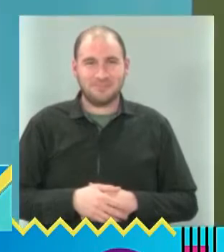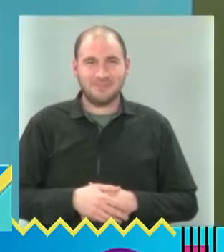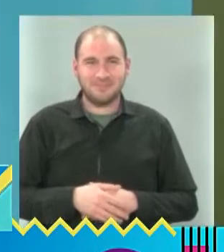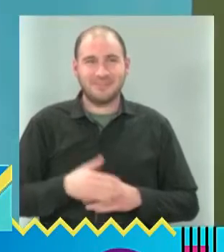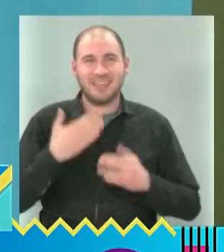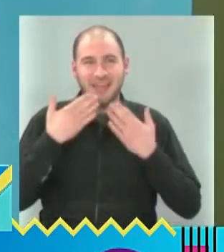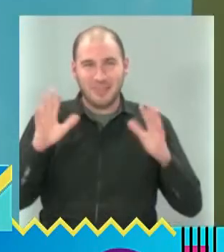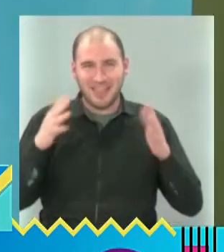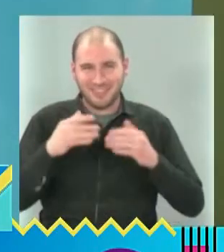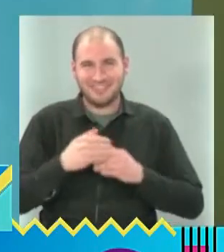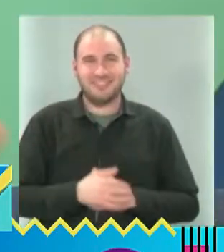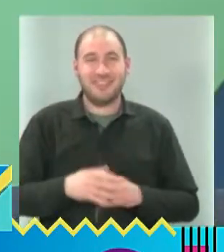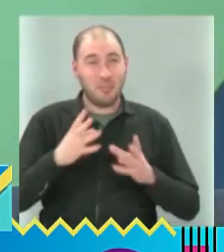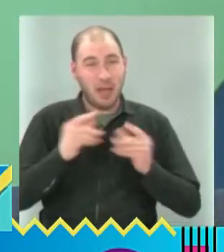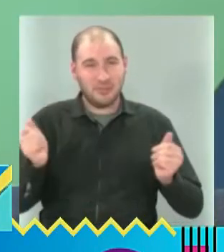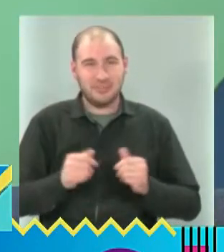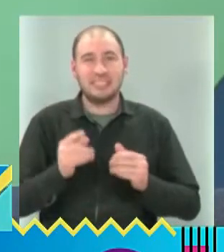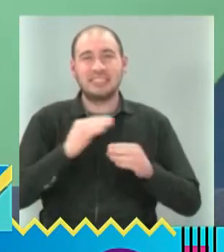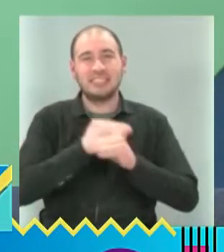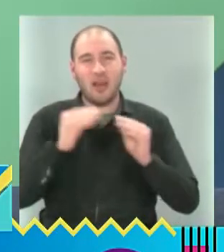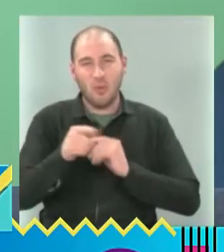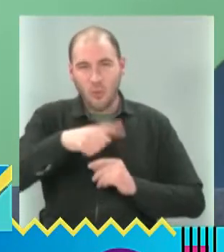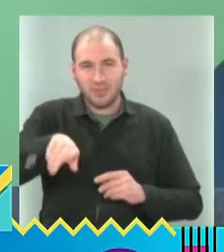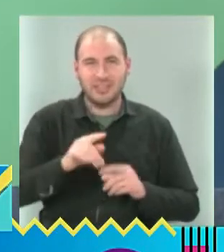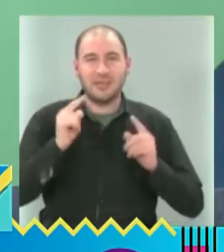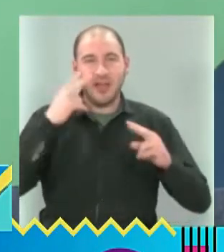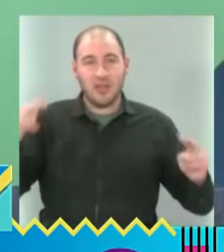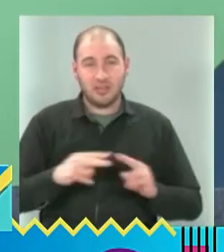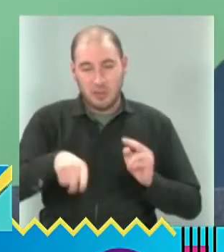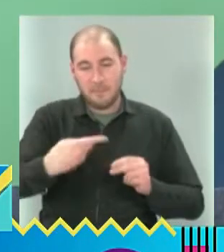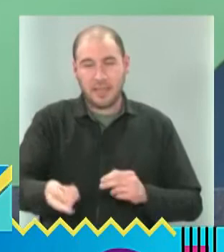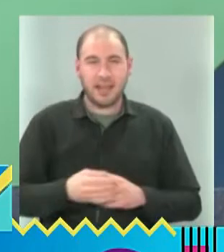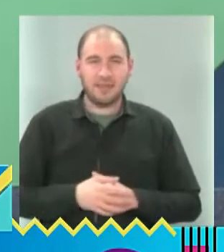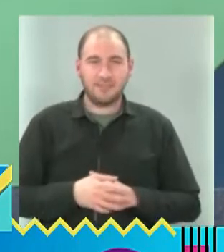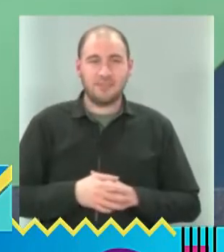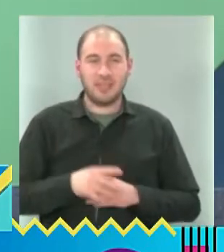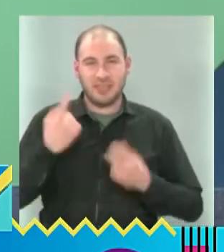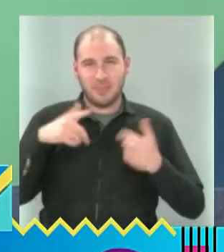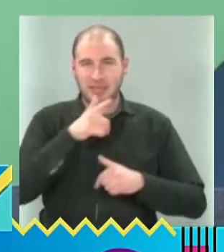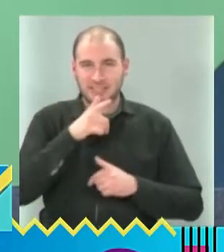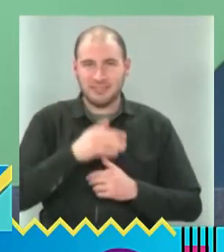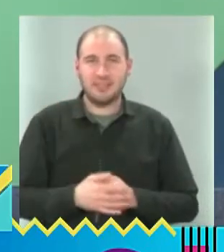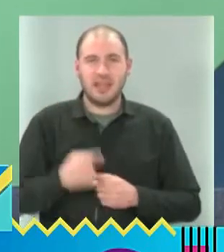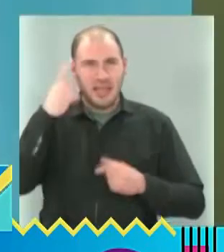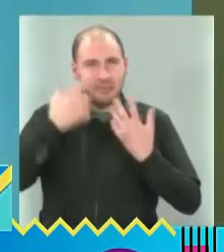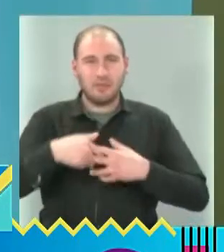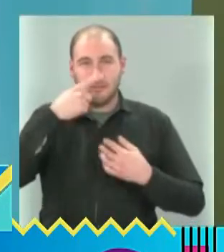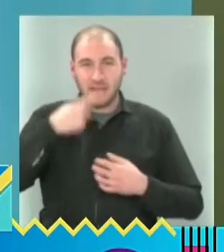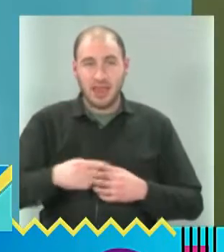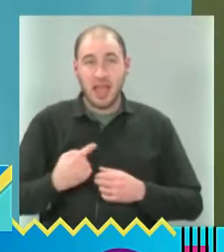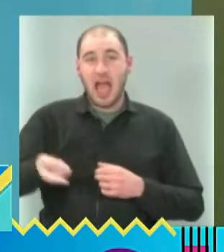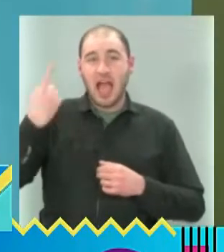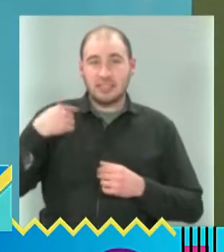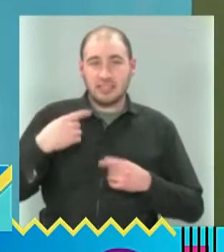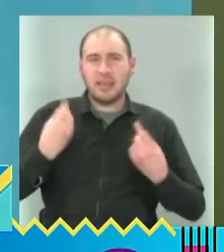Claro, aplauso. Nos vamos, bueno, a saludarlos a ustedes y nos encontramos mañana en uno de distintas parecidas. Reflexión final. Ayer